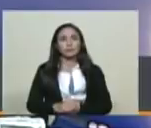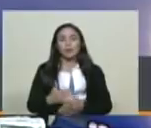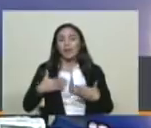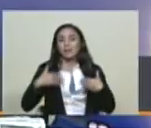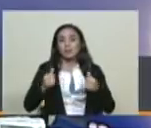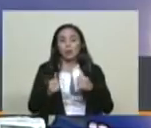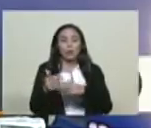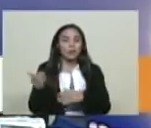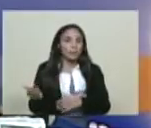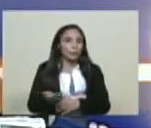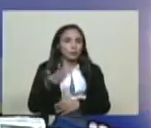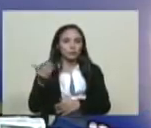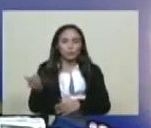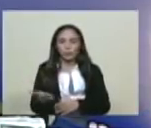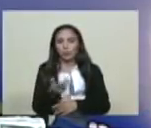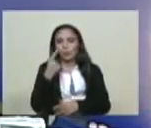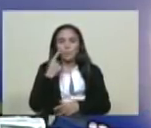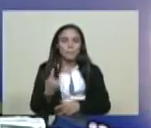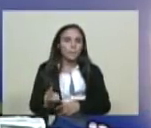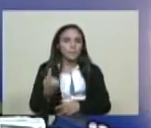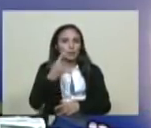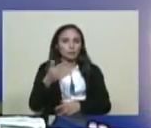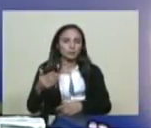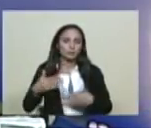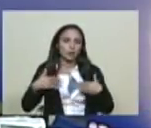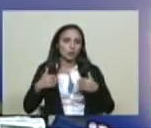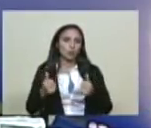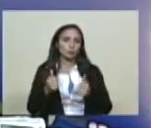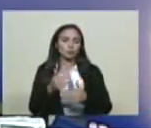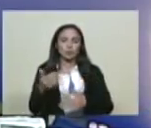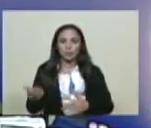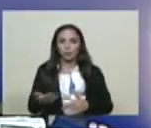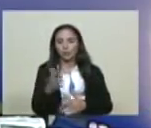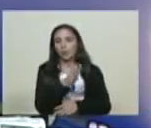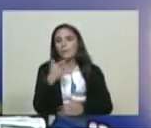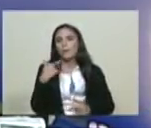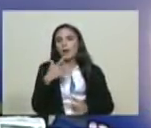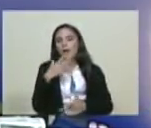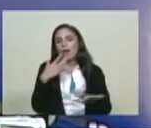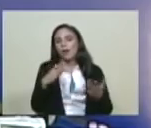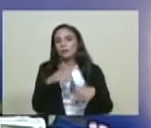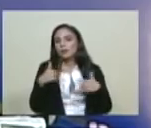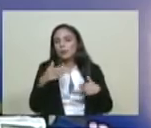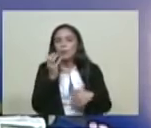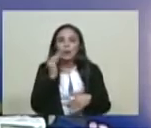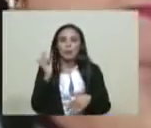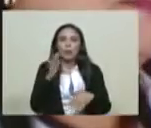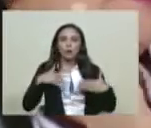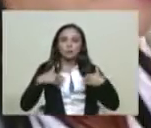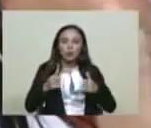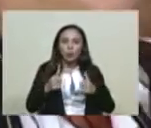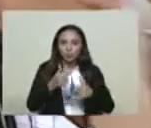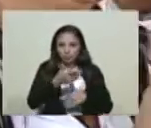es el invitado principal a la fiesta de la felicidad, a la fiesta de la vida.